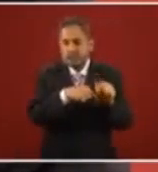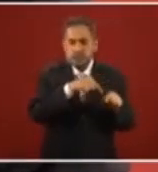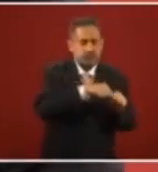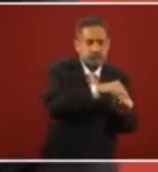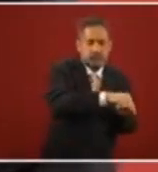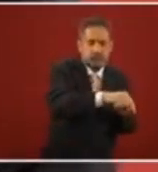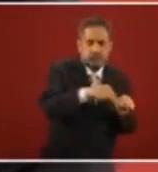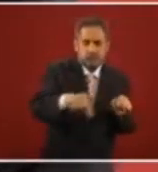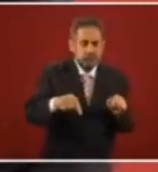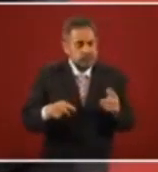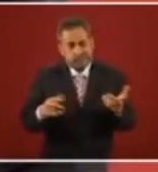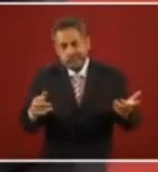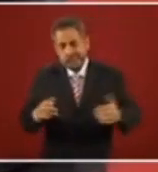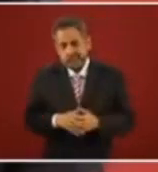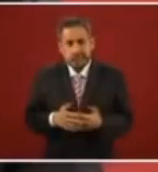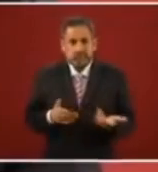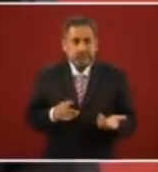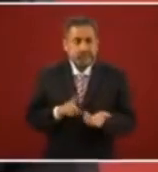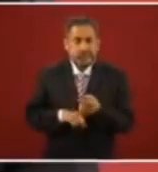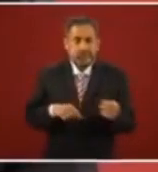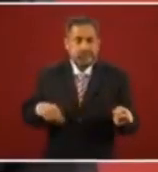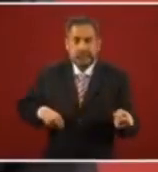no es culpa